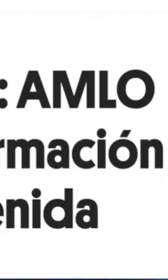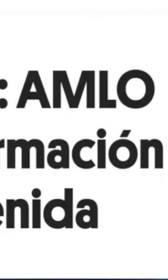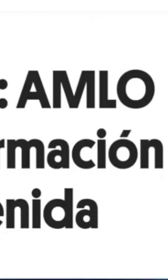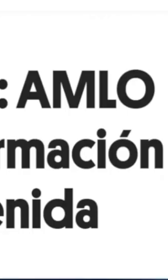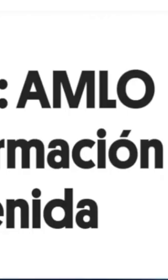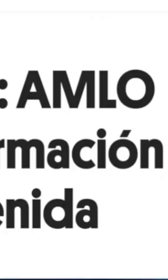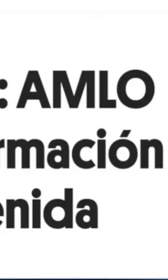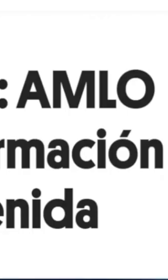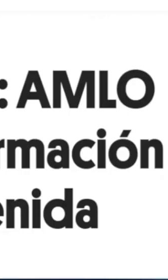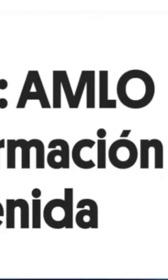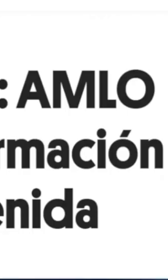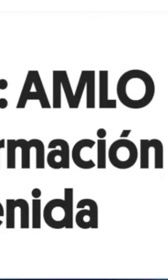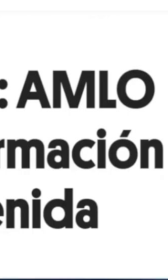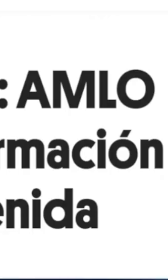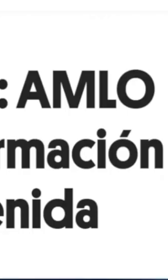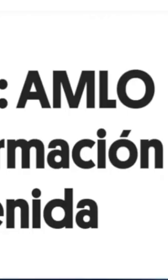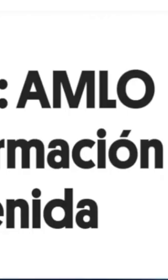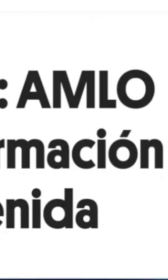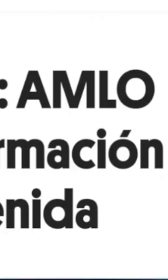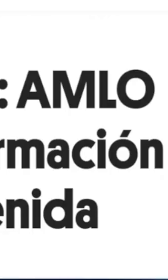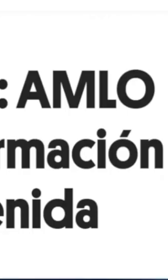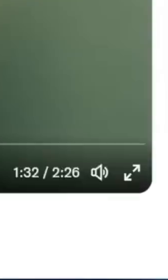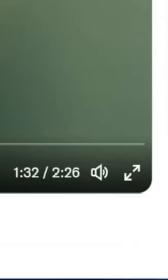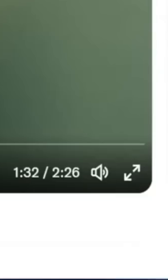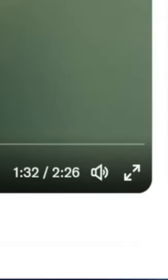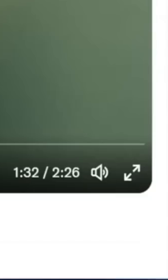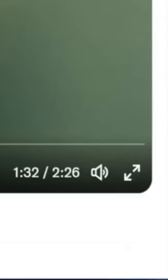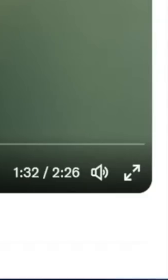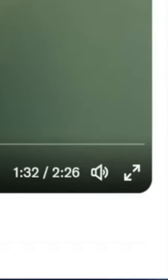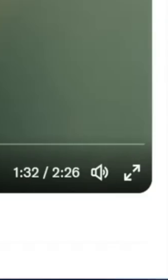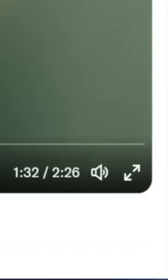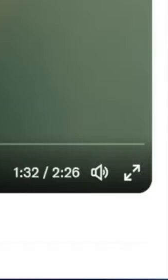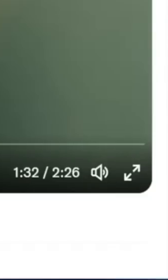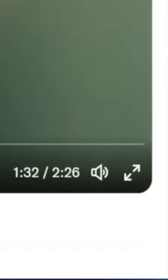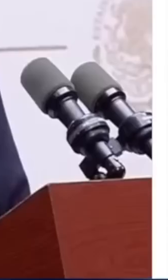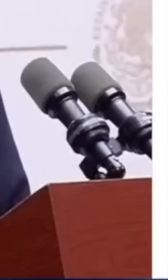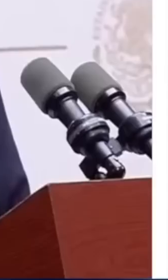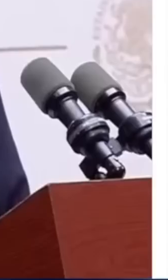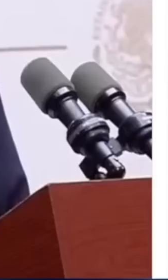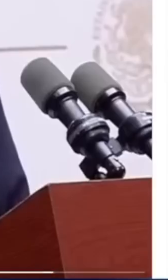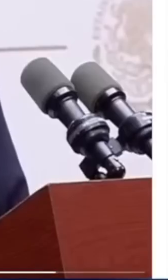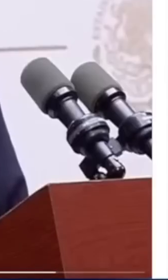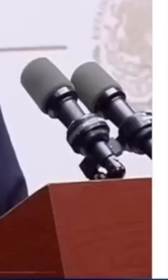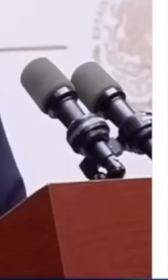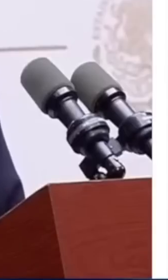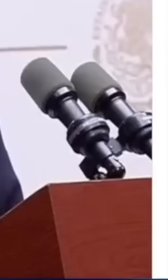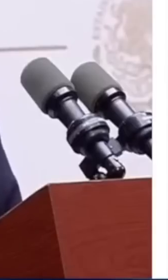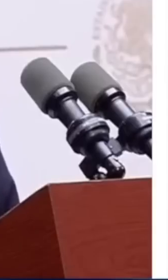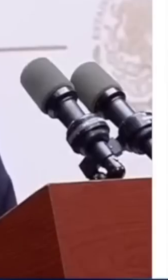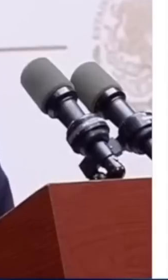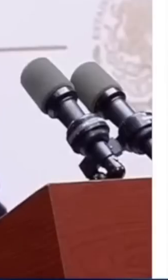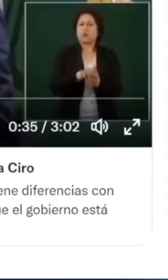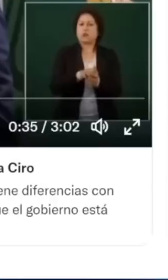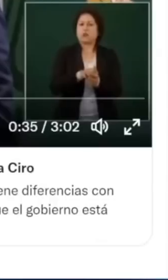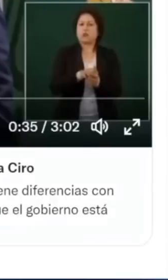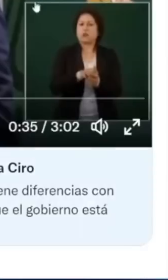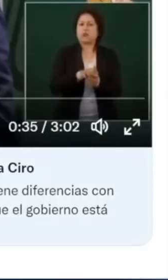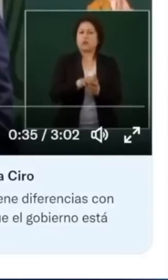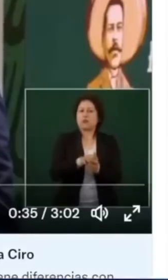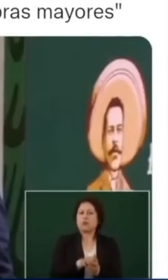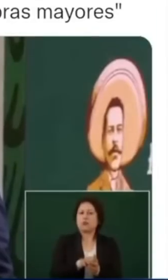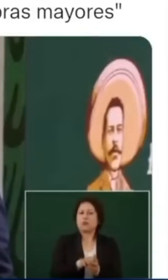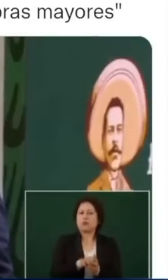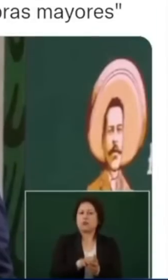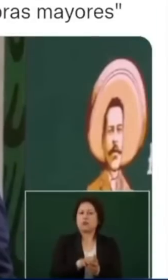acciones. Y bueno, cambiando de tema, mi querida familia, lo estamos viendo aquí en pantalla, pues bueno, el presidente Andrés Manuel